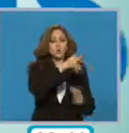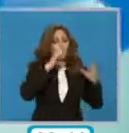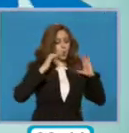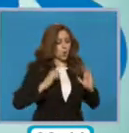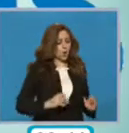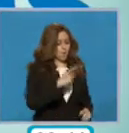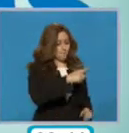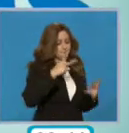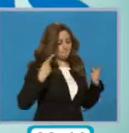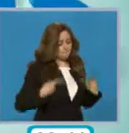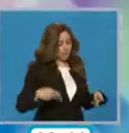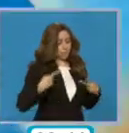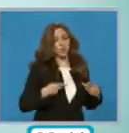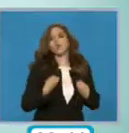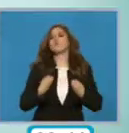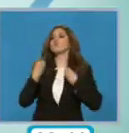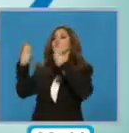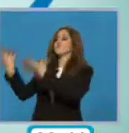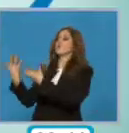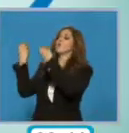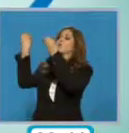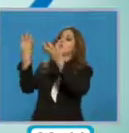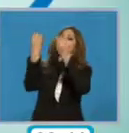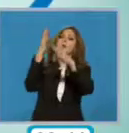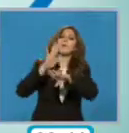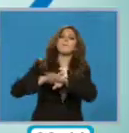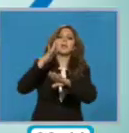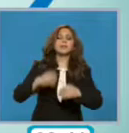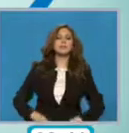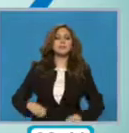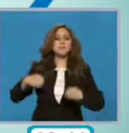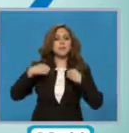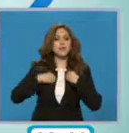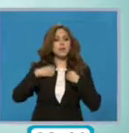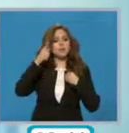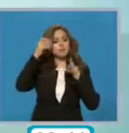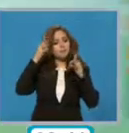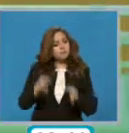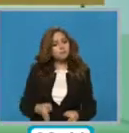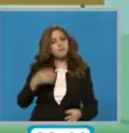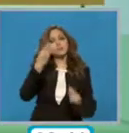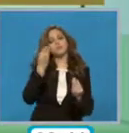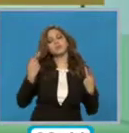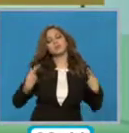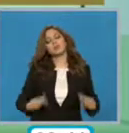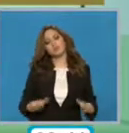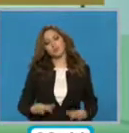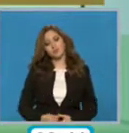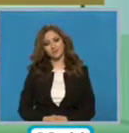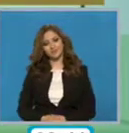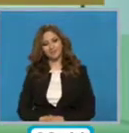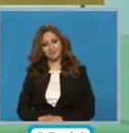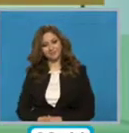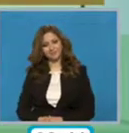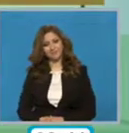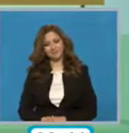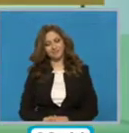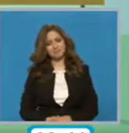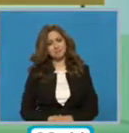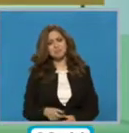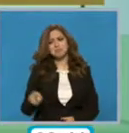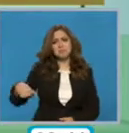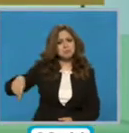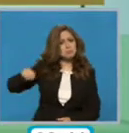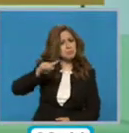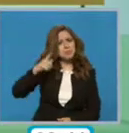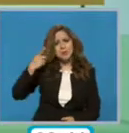de su familiar, van a devolver la vida y con calidad de vida a muchísimas personas. Doctora, ¿cualquier persona podría